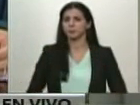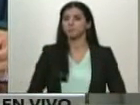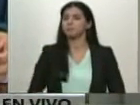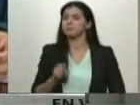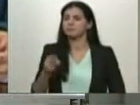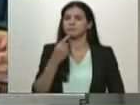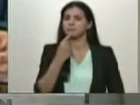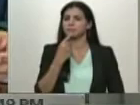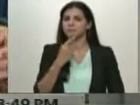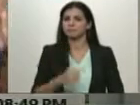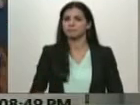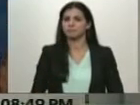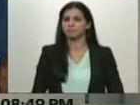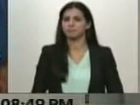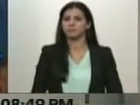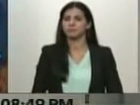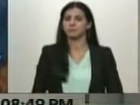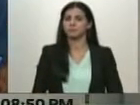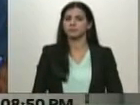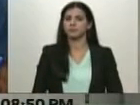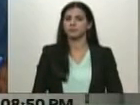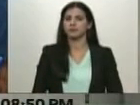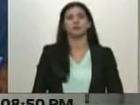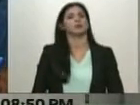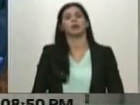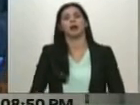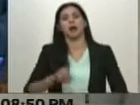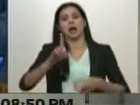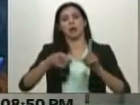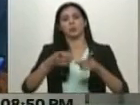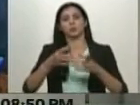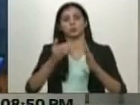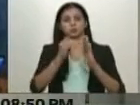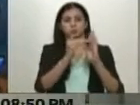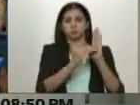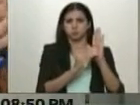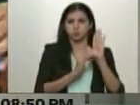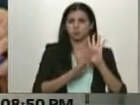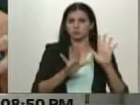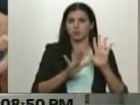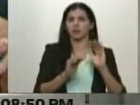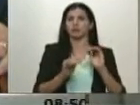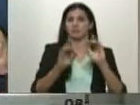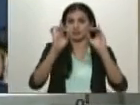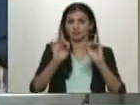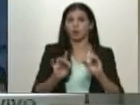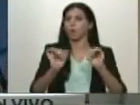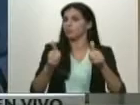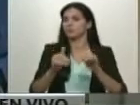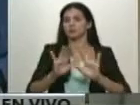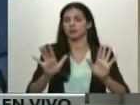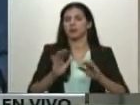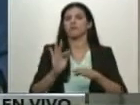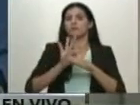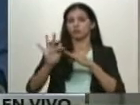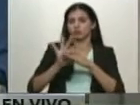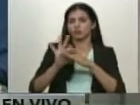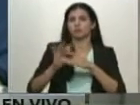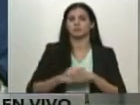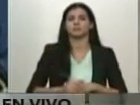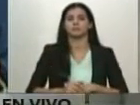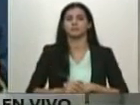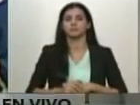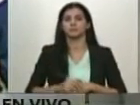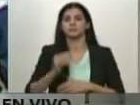donde están un conjunto de decisiones, algunas ya han echado a andar en el campo de la agricultura y la agroindustria,